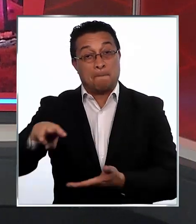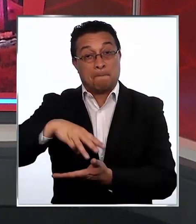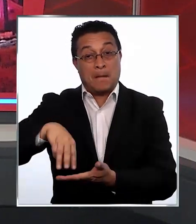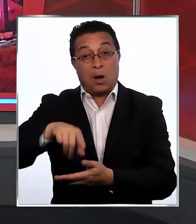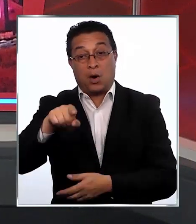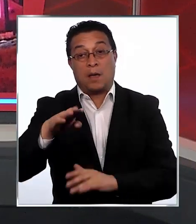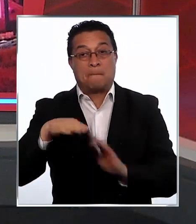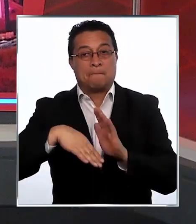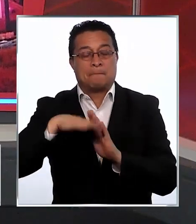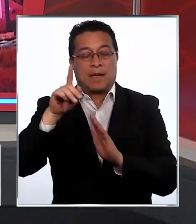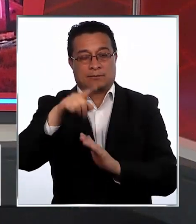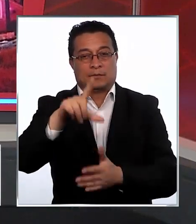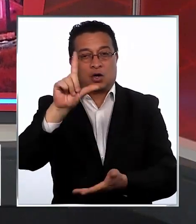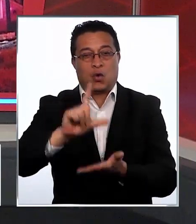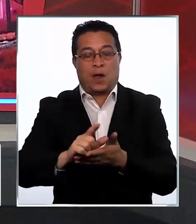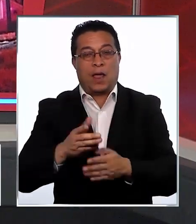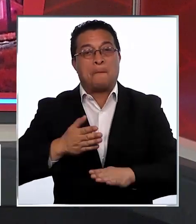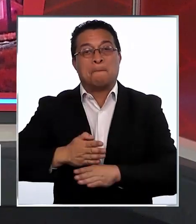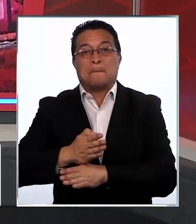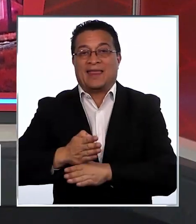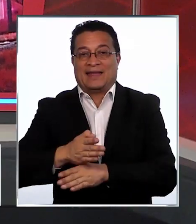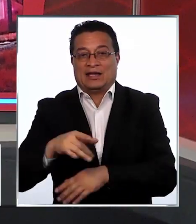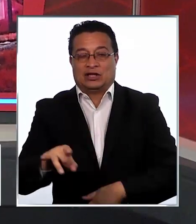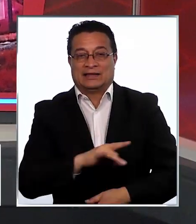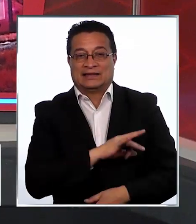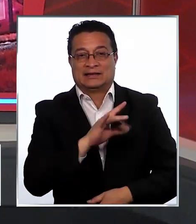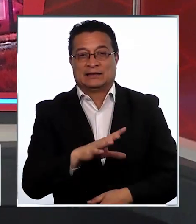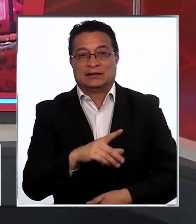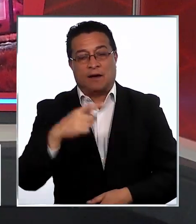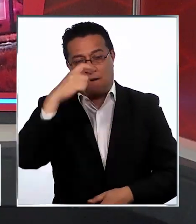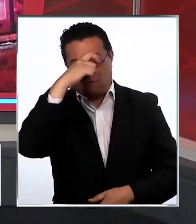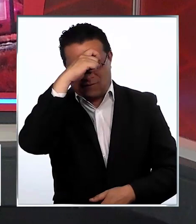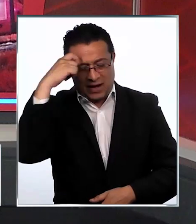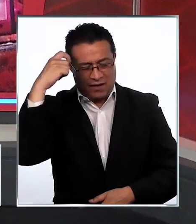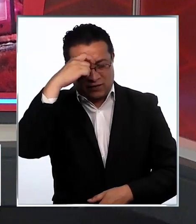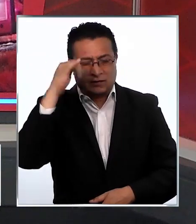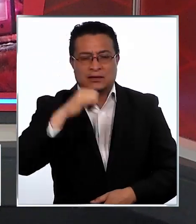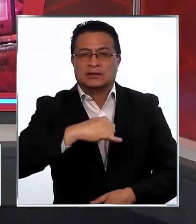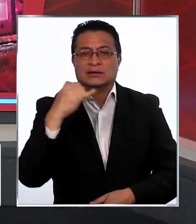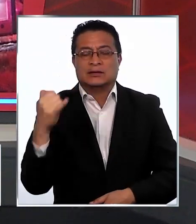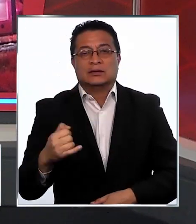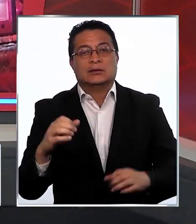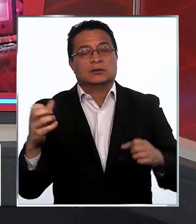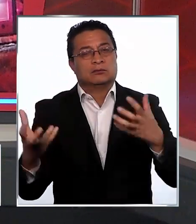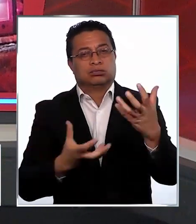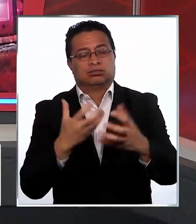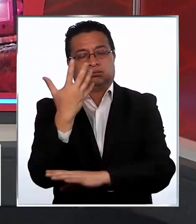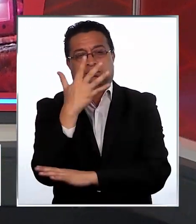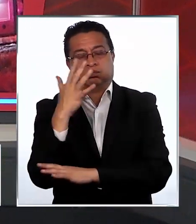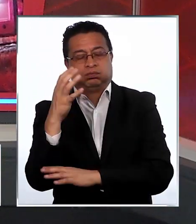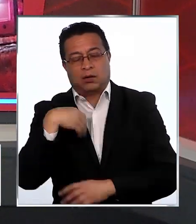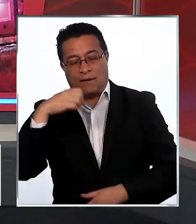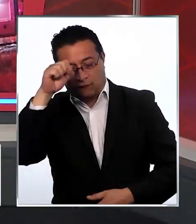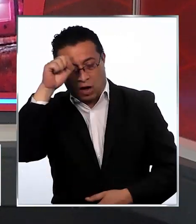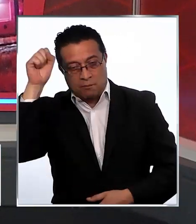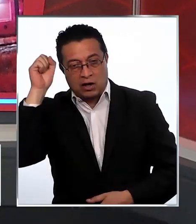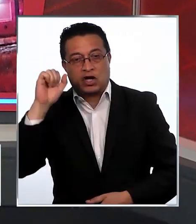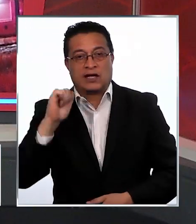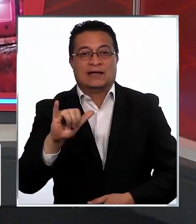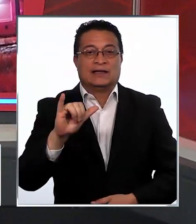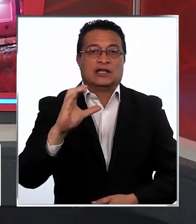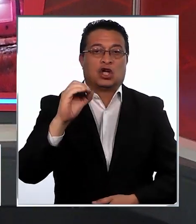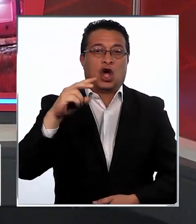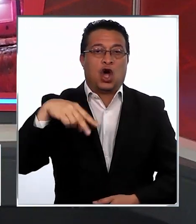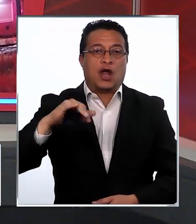Maule es una de las principales zonas madereras del país, pero cada verano los incendios forestales no dan tregua a bomberos y a los funcionarios de la